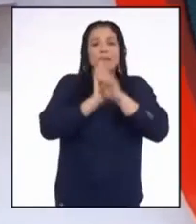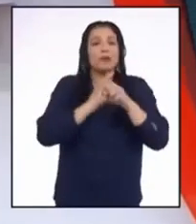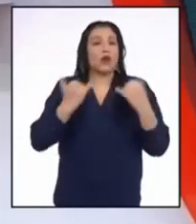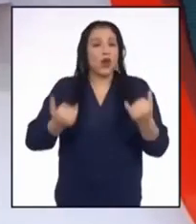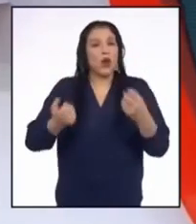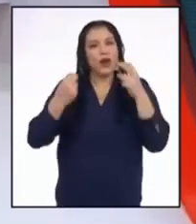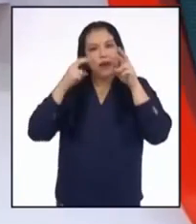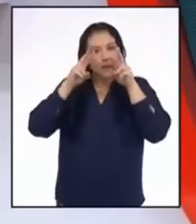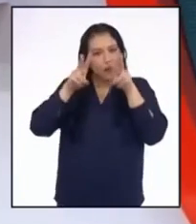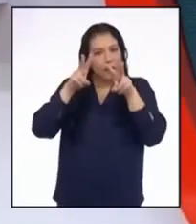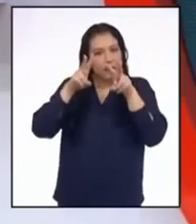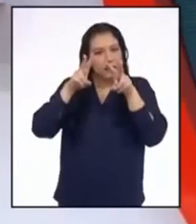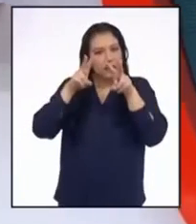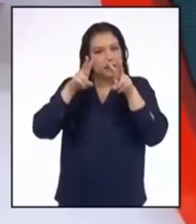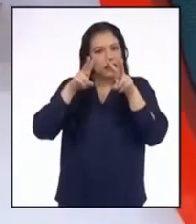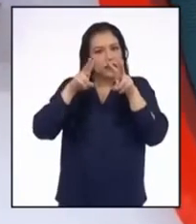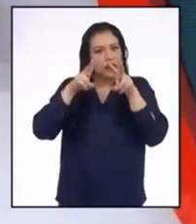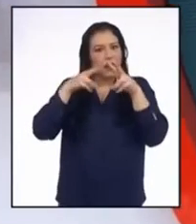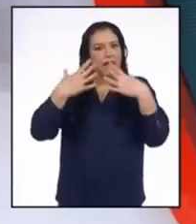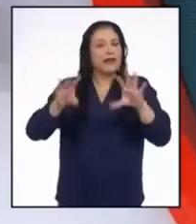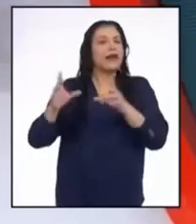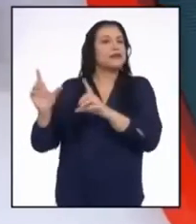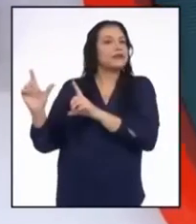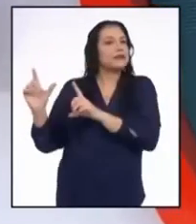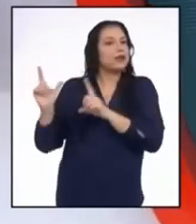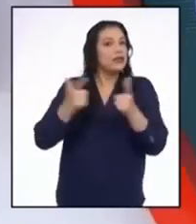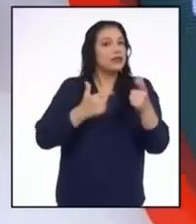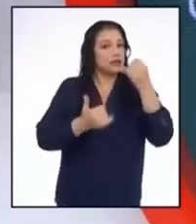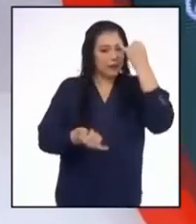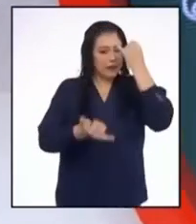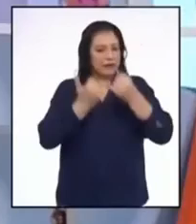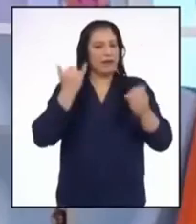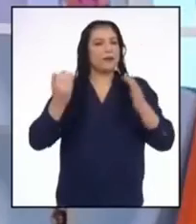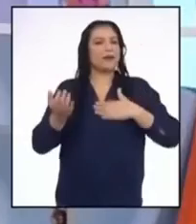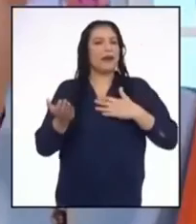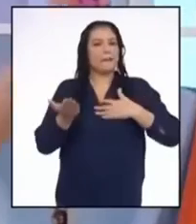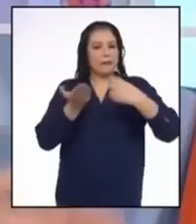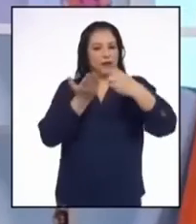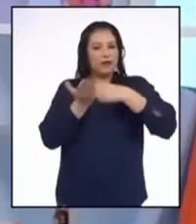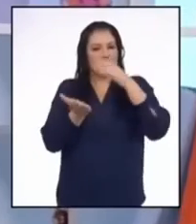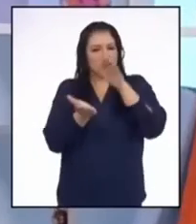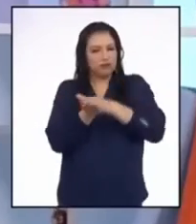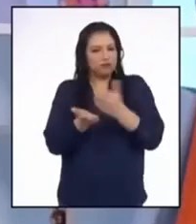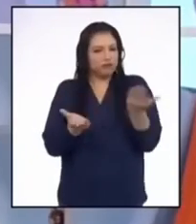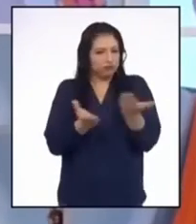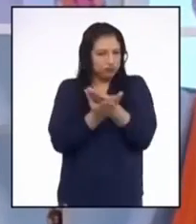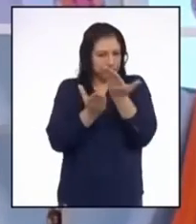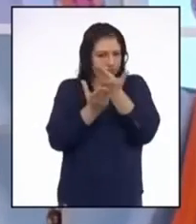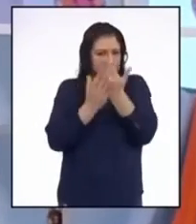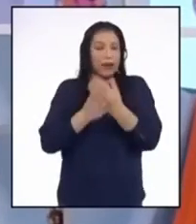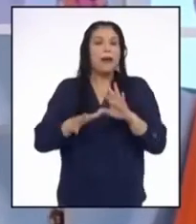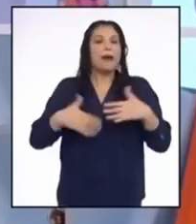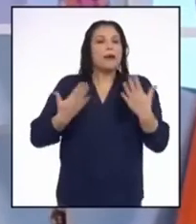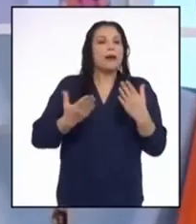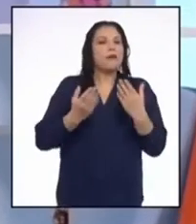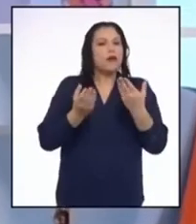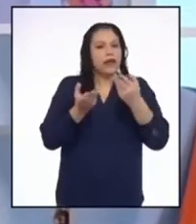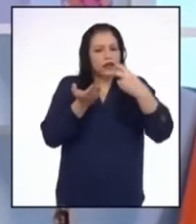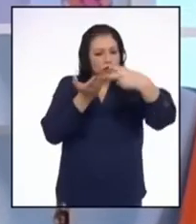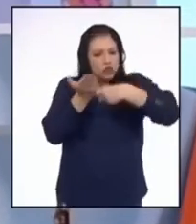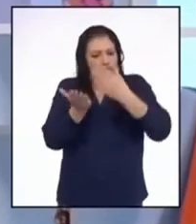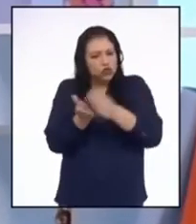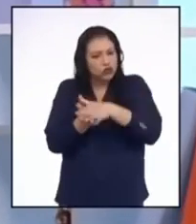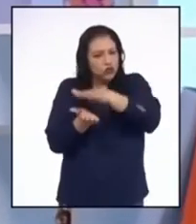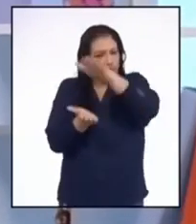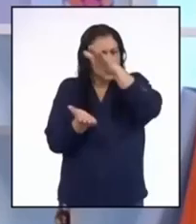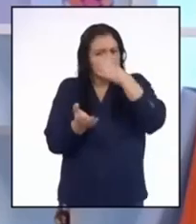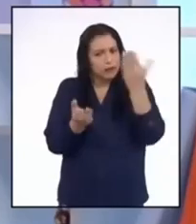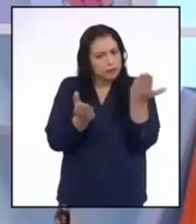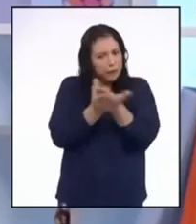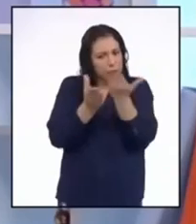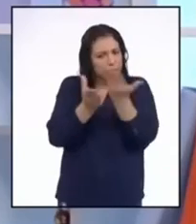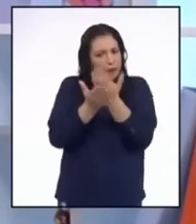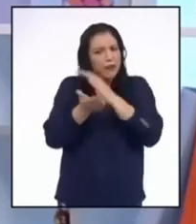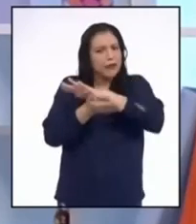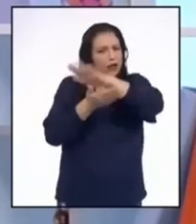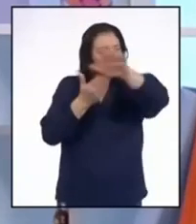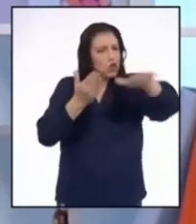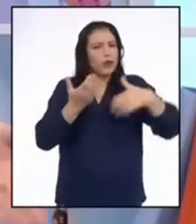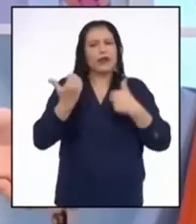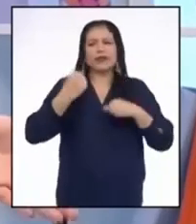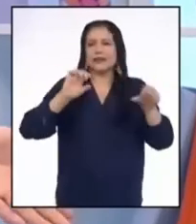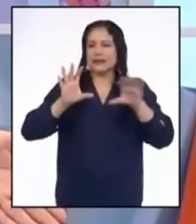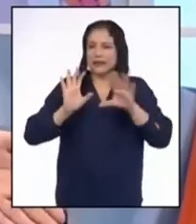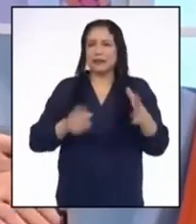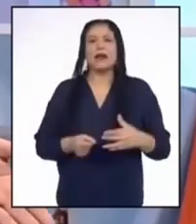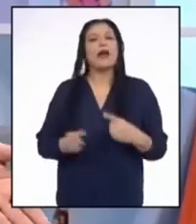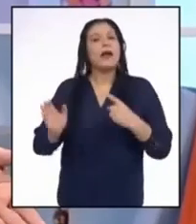visto el día de hoy, ya estoy listo para terminar mi portafolio. Así es. Para organizar sus portafolios deben incluir los retos de todas las